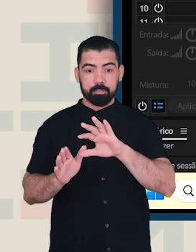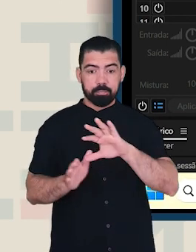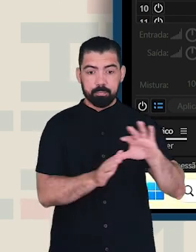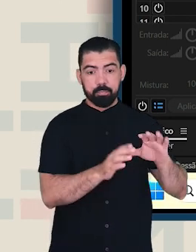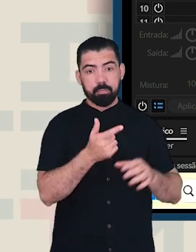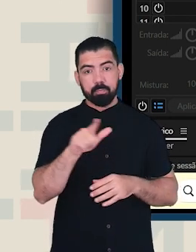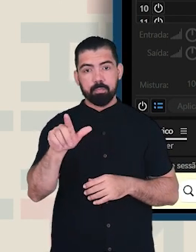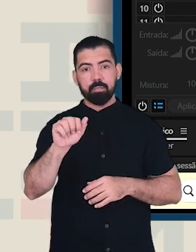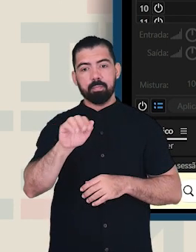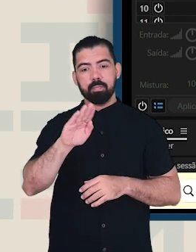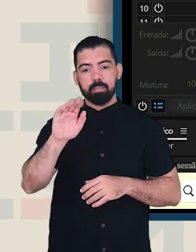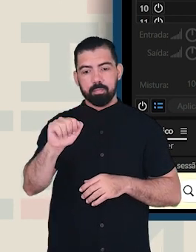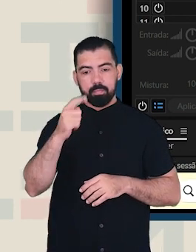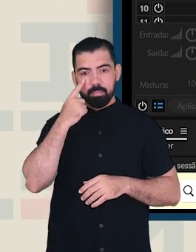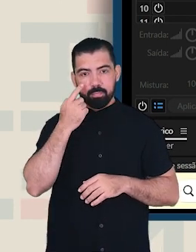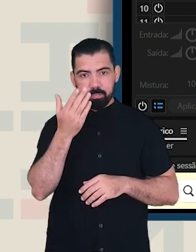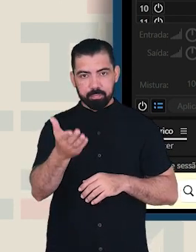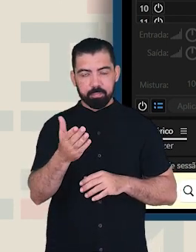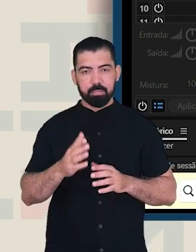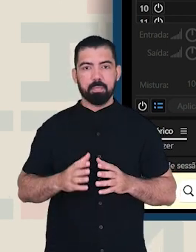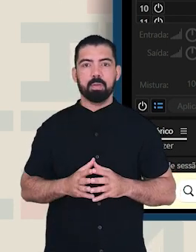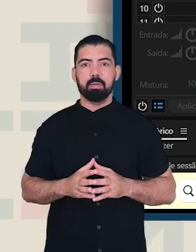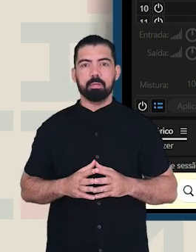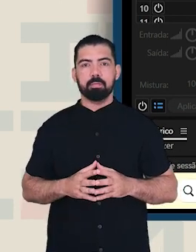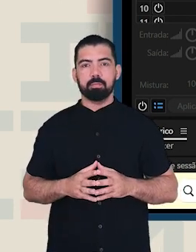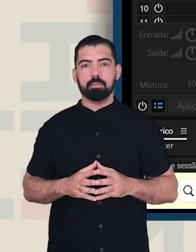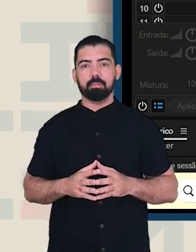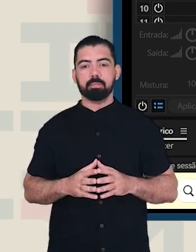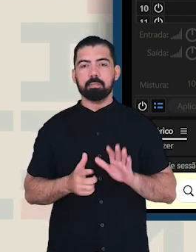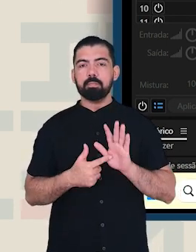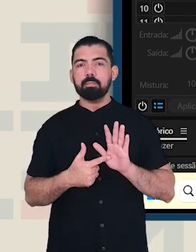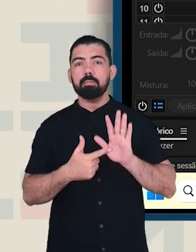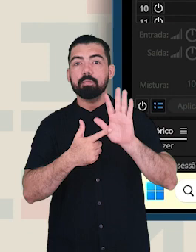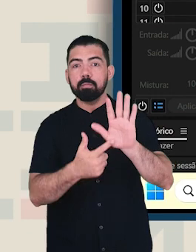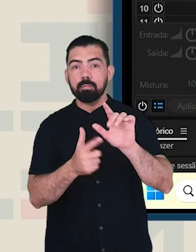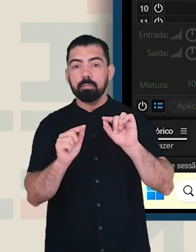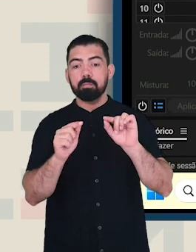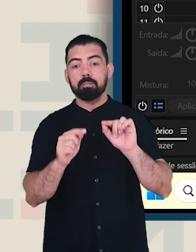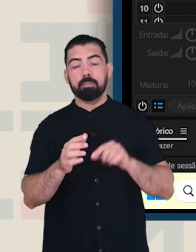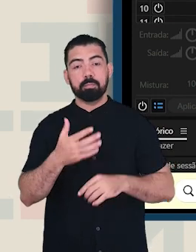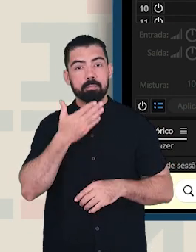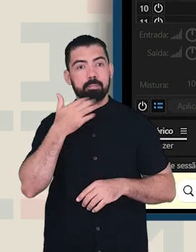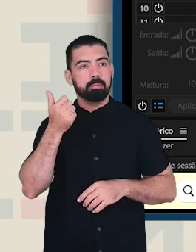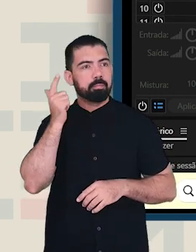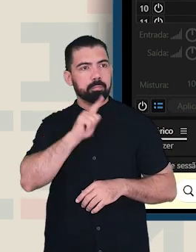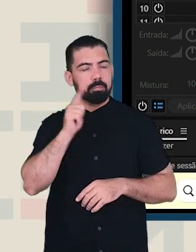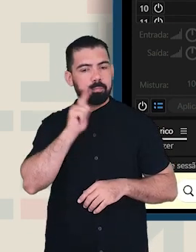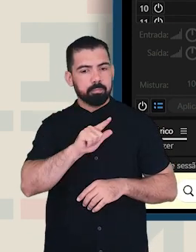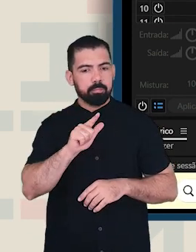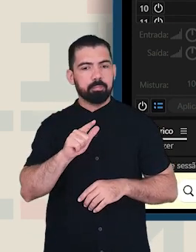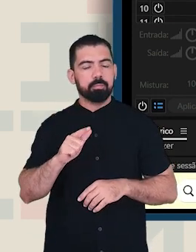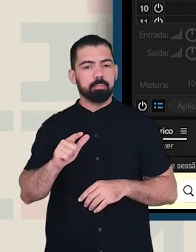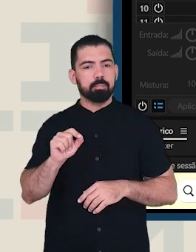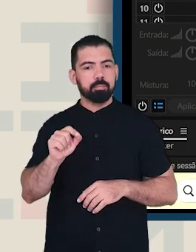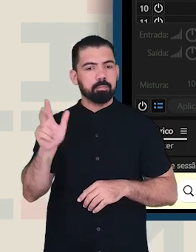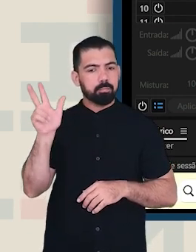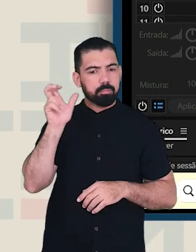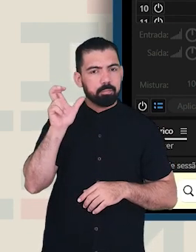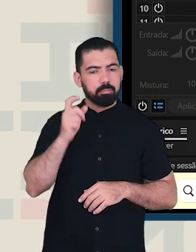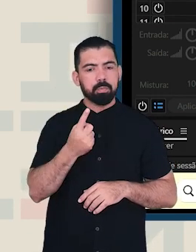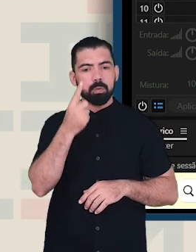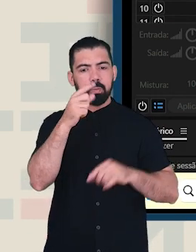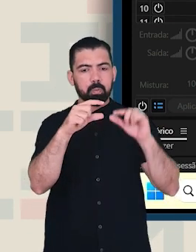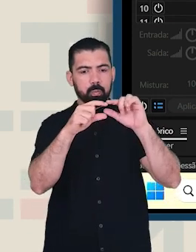que él va a presentar o me dar la posibilidad de escuchar apenas esa